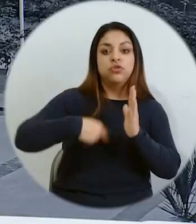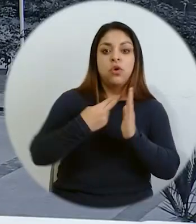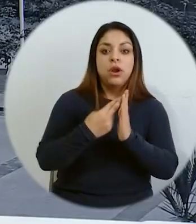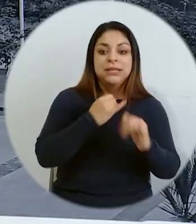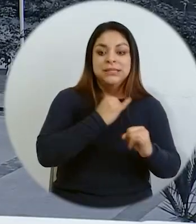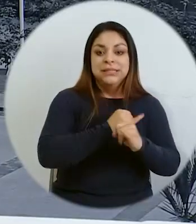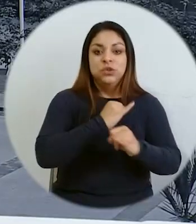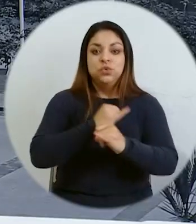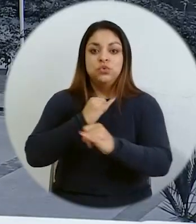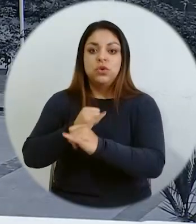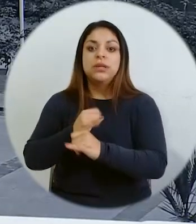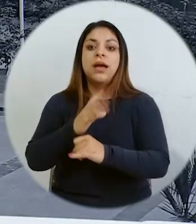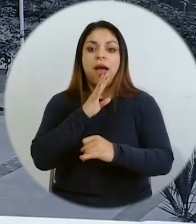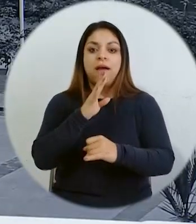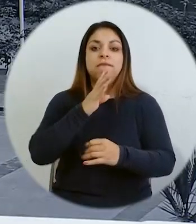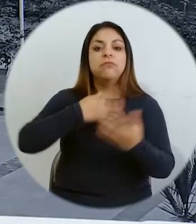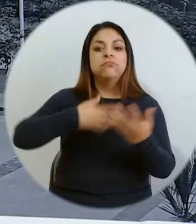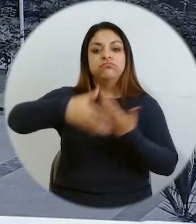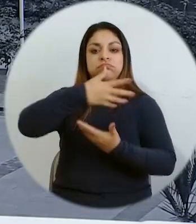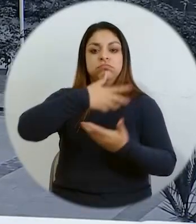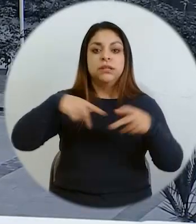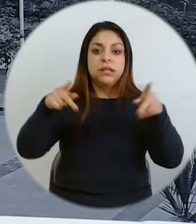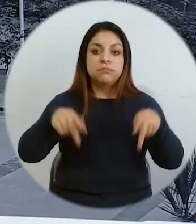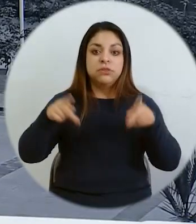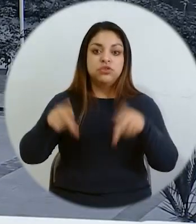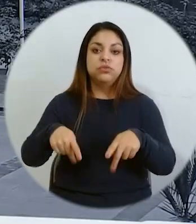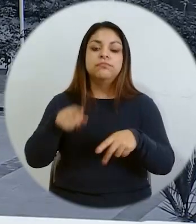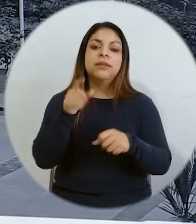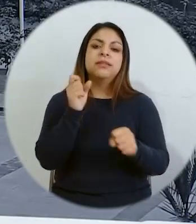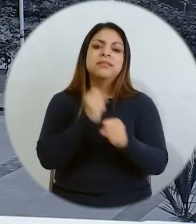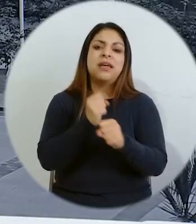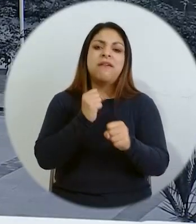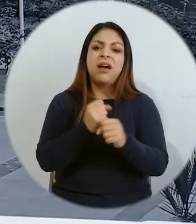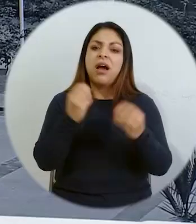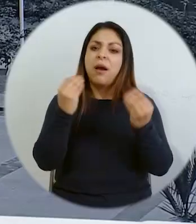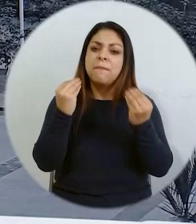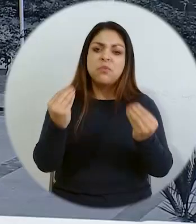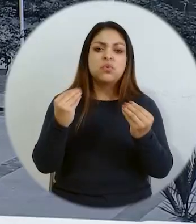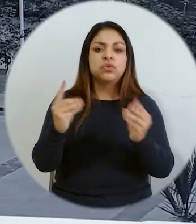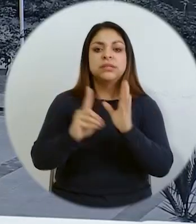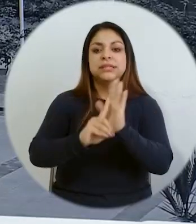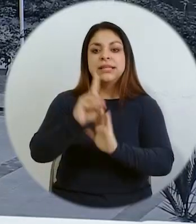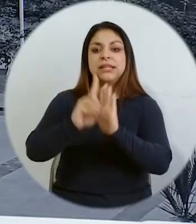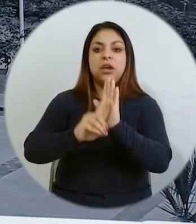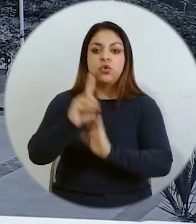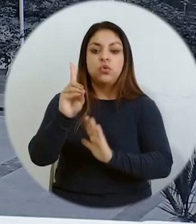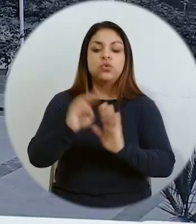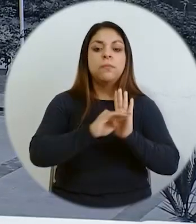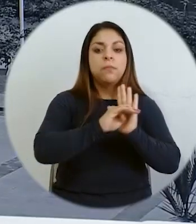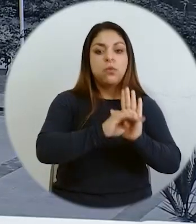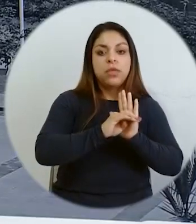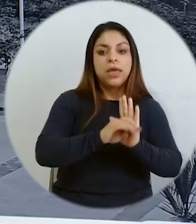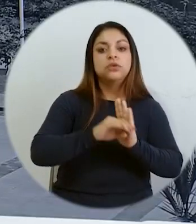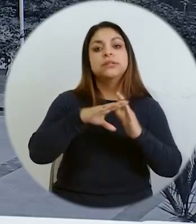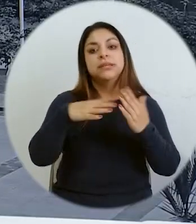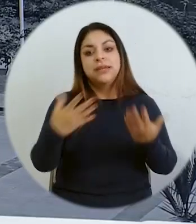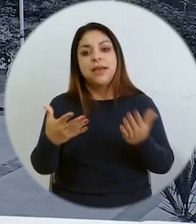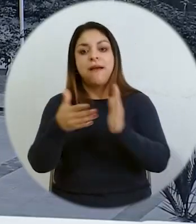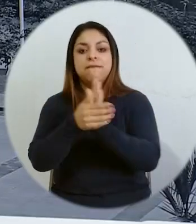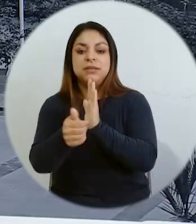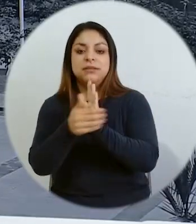de las instituciones que fungen en la socialización de las personas, trabajen muchísimo el desarrollo de modelos y